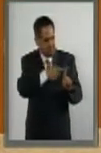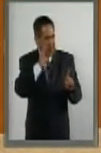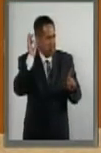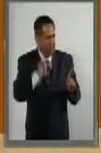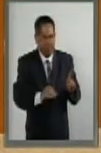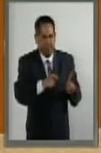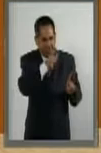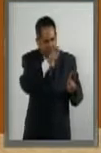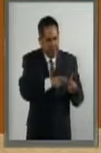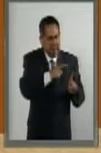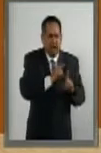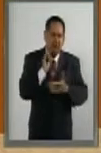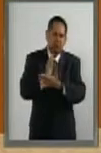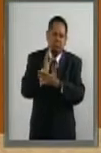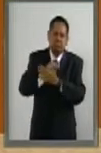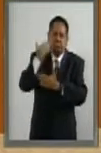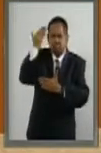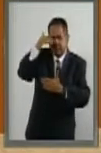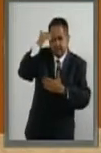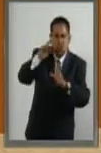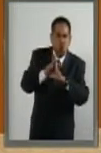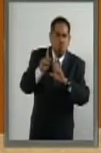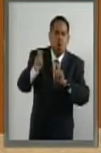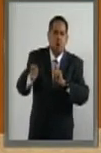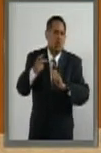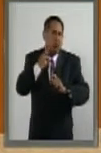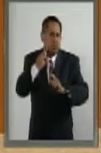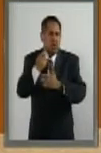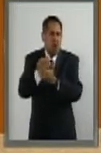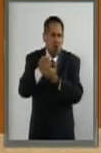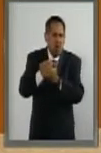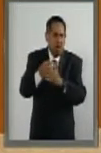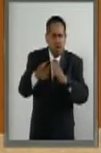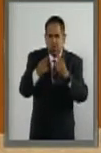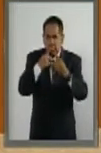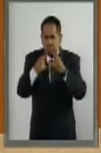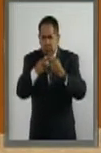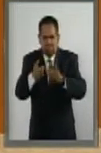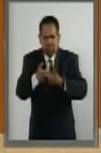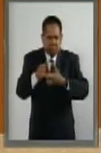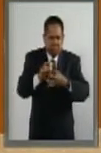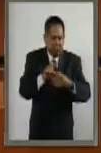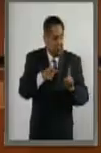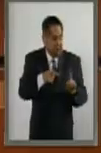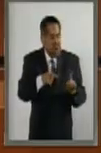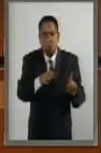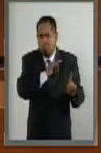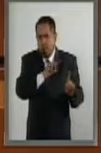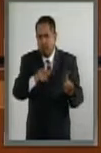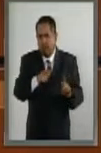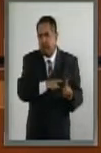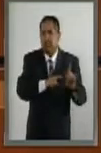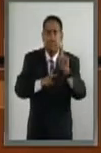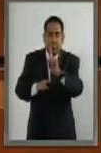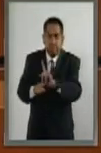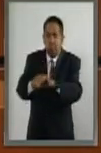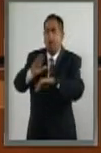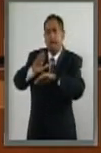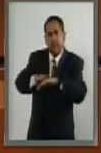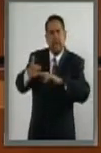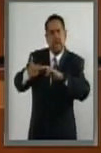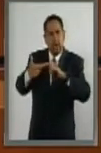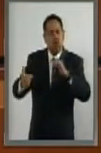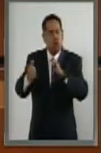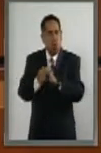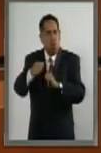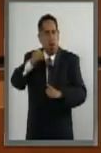las acciones adecuadas en materia política, económica y de cooperación que permitirán potenciar la relación de nuestro país con